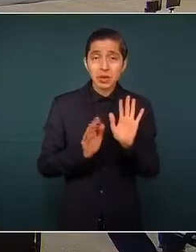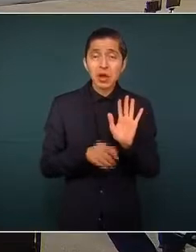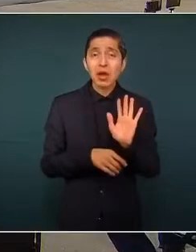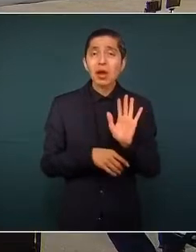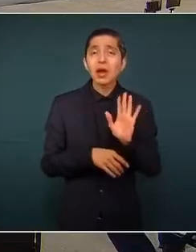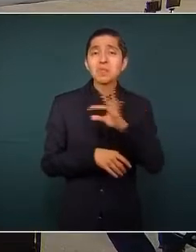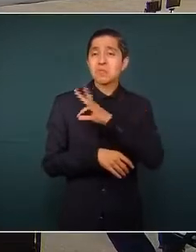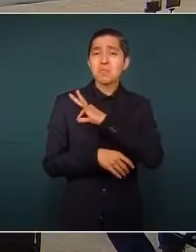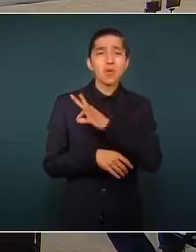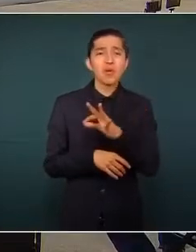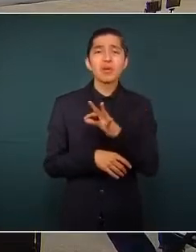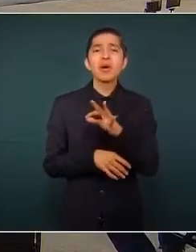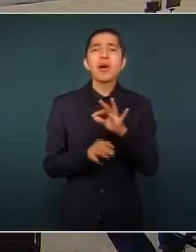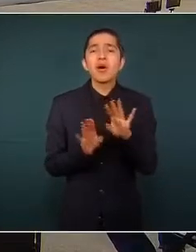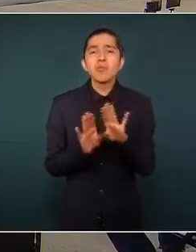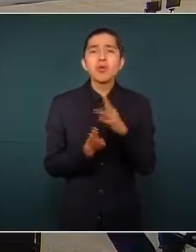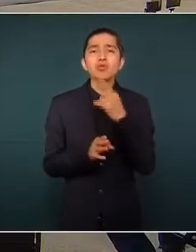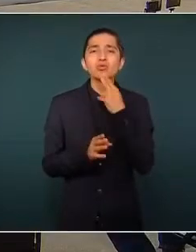utilizar